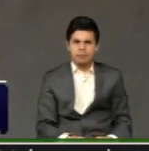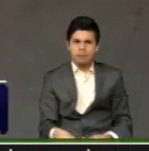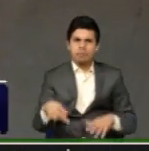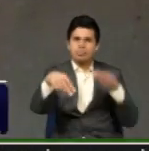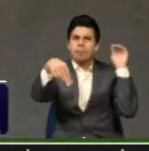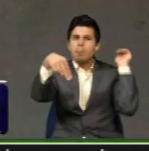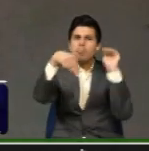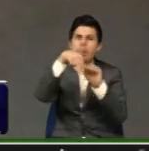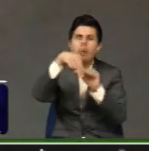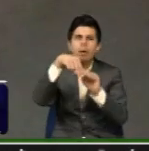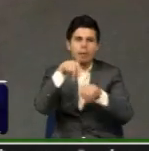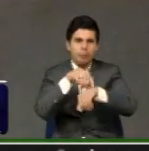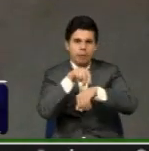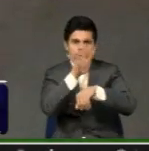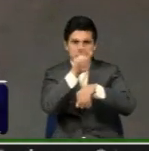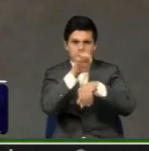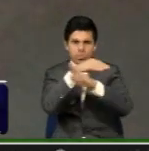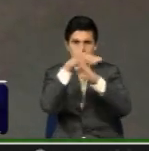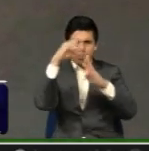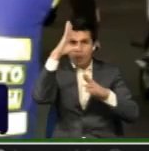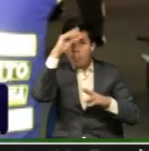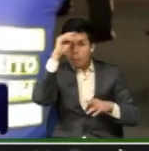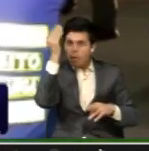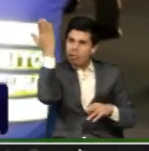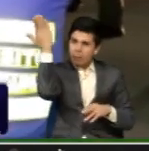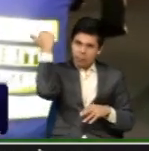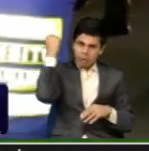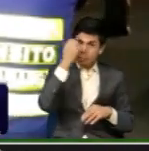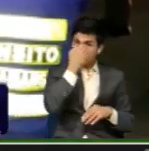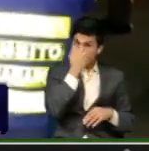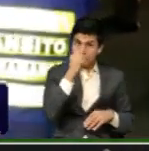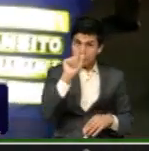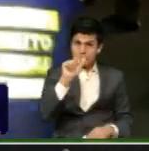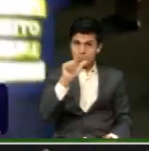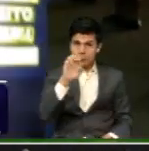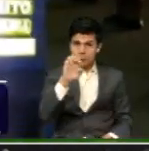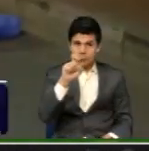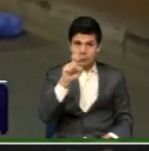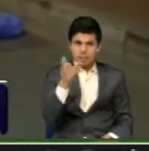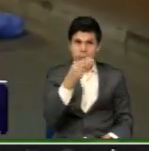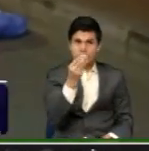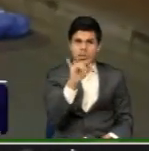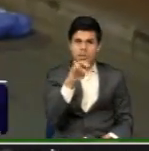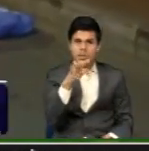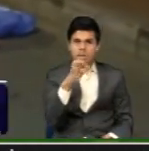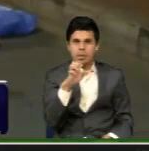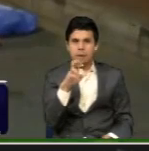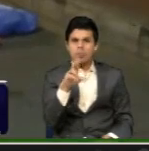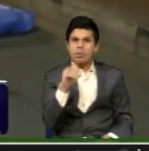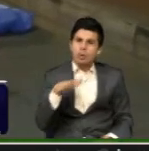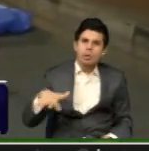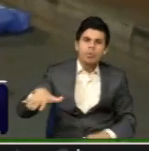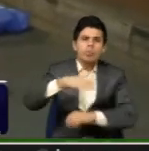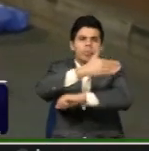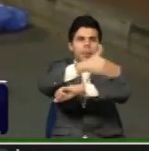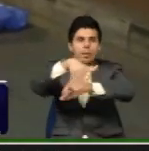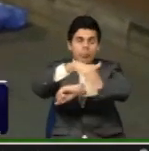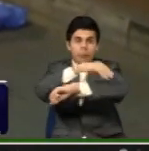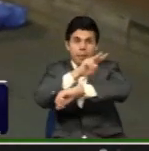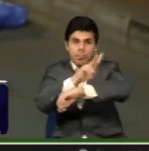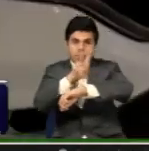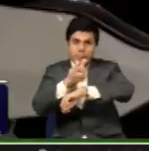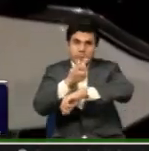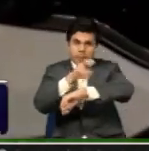se registró hacia las 9:30 de la noche anterior, cuando Aleix Giovanni Quintero intentó cruzar la vía en el sector de la carrera 27 con